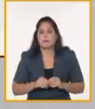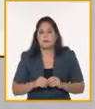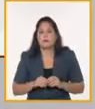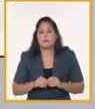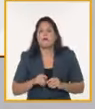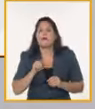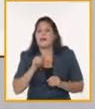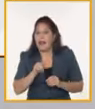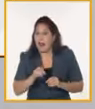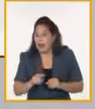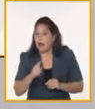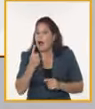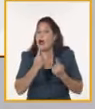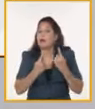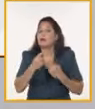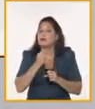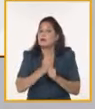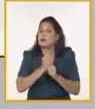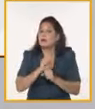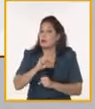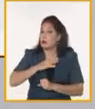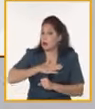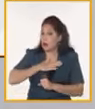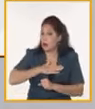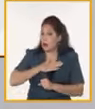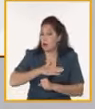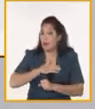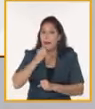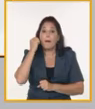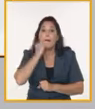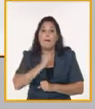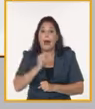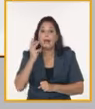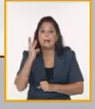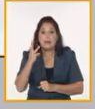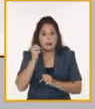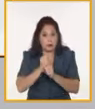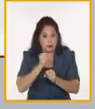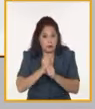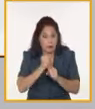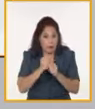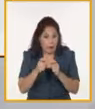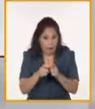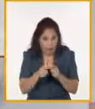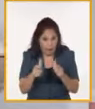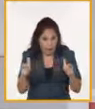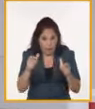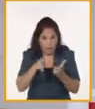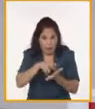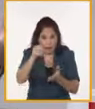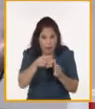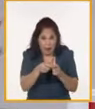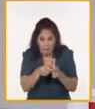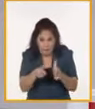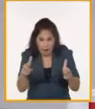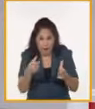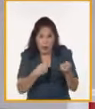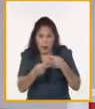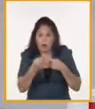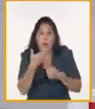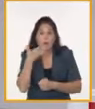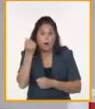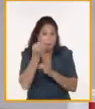si alguno trabajador por cuenta propia quisiera tener más de tres trabajadores y quisiera aumentar más su su negocio por decirlo